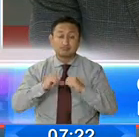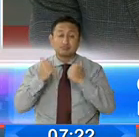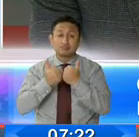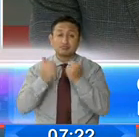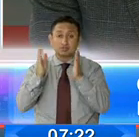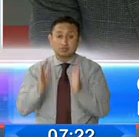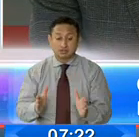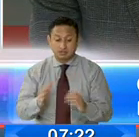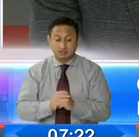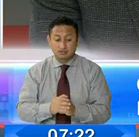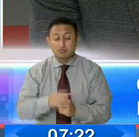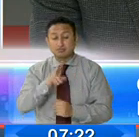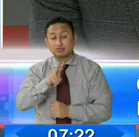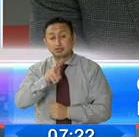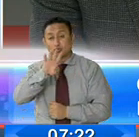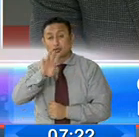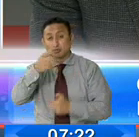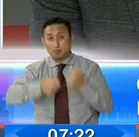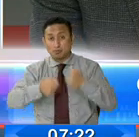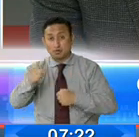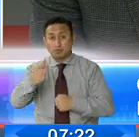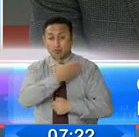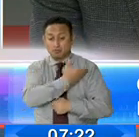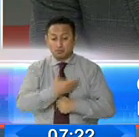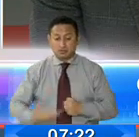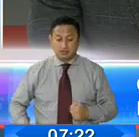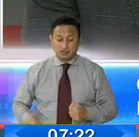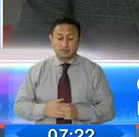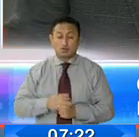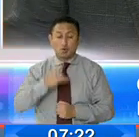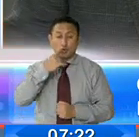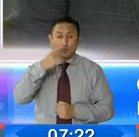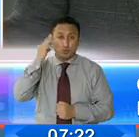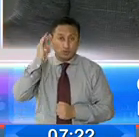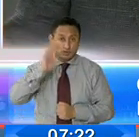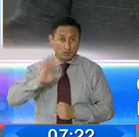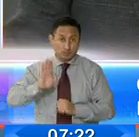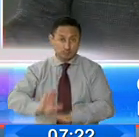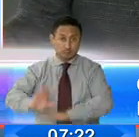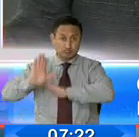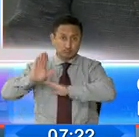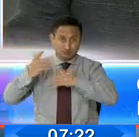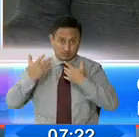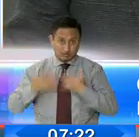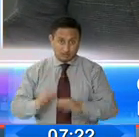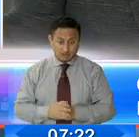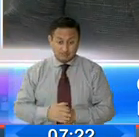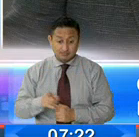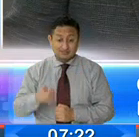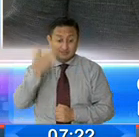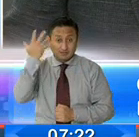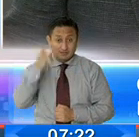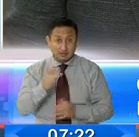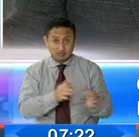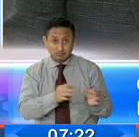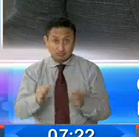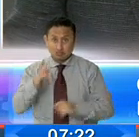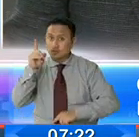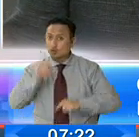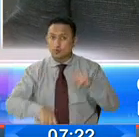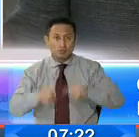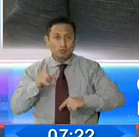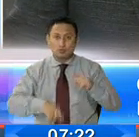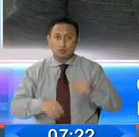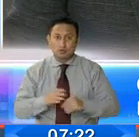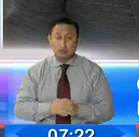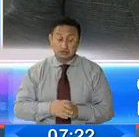y el 24 de mayo el presidente o presidenta de la República. Esas fechas son inamovibles, son las